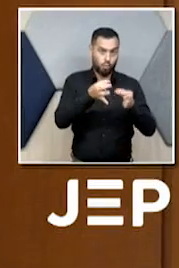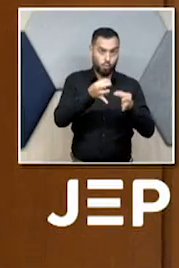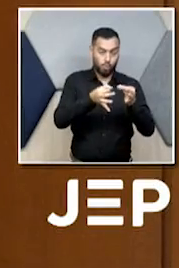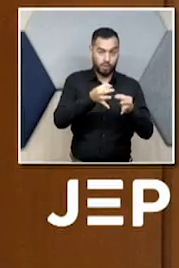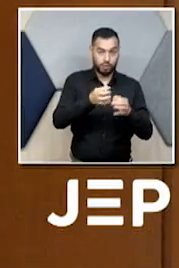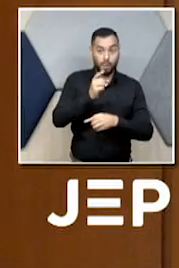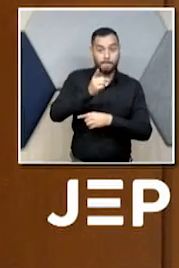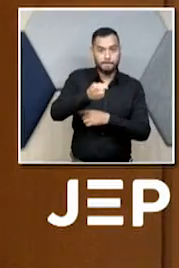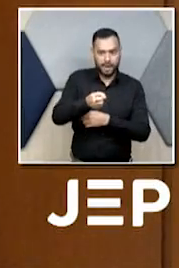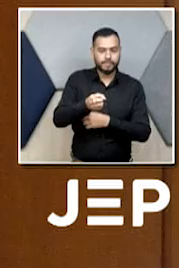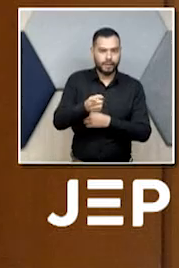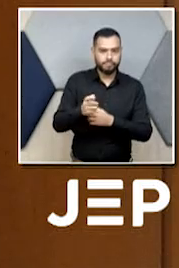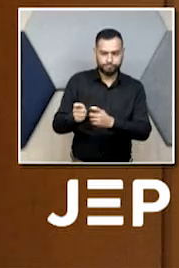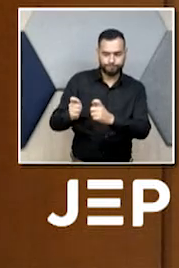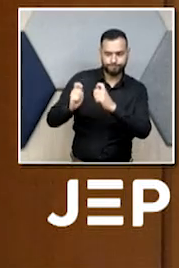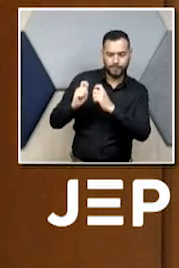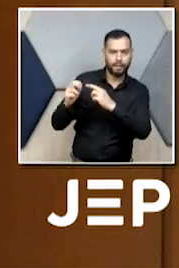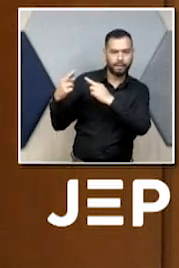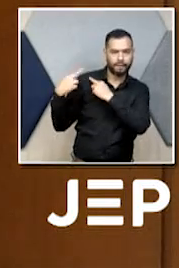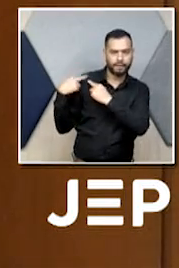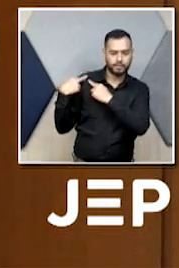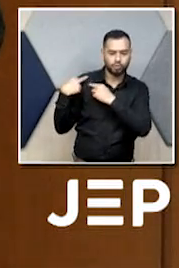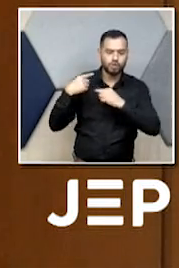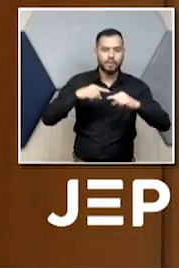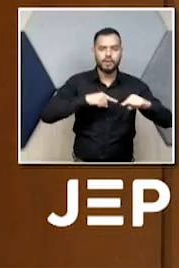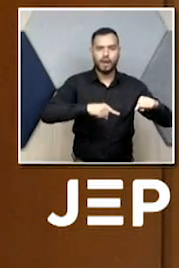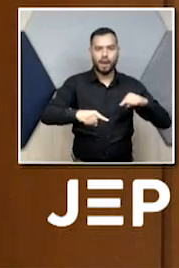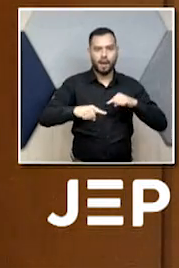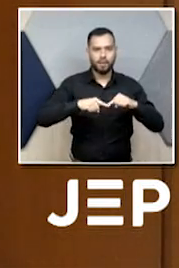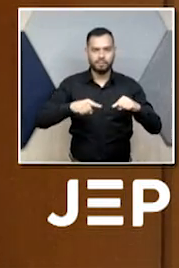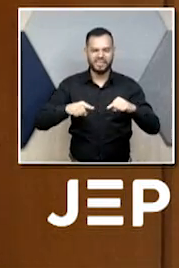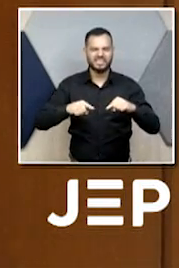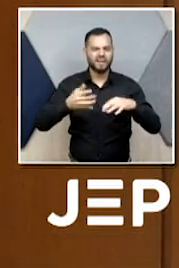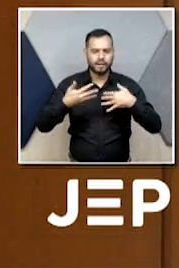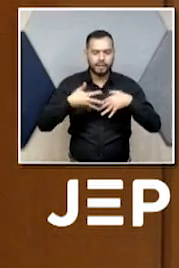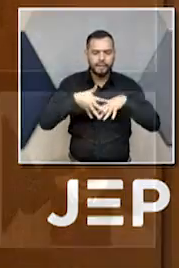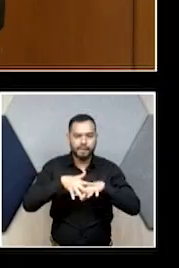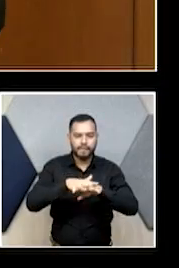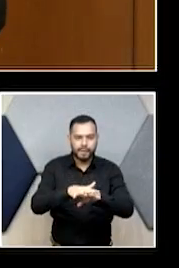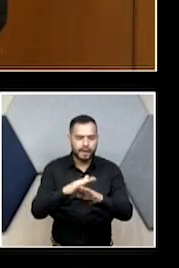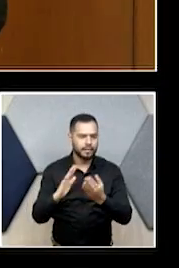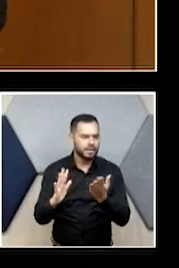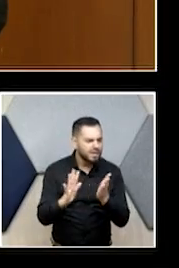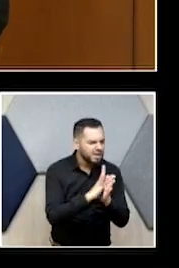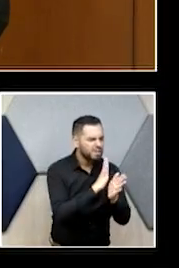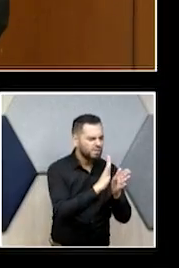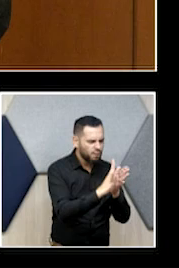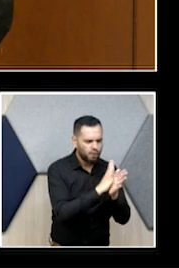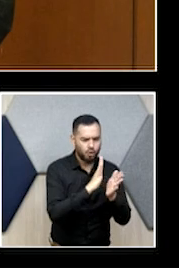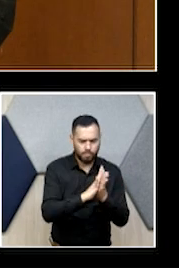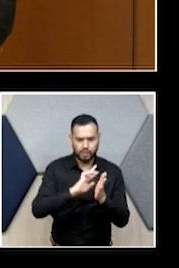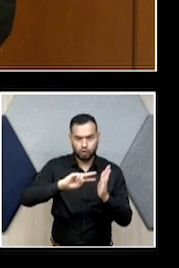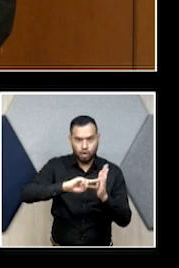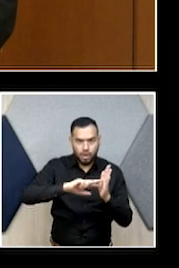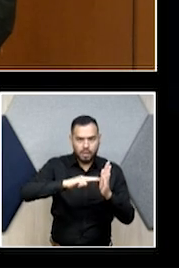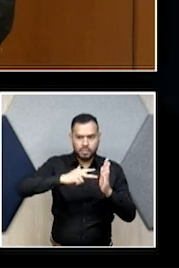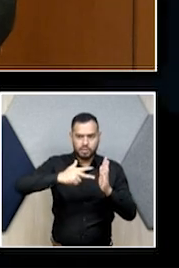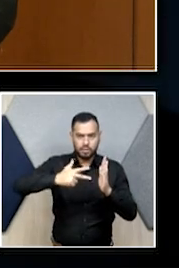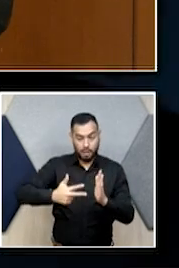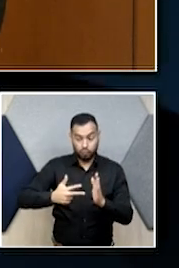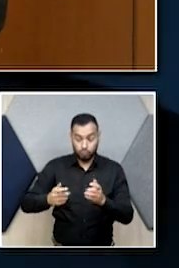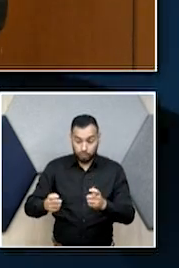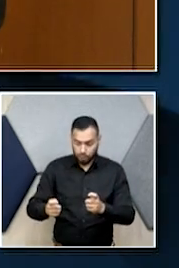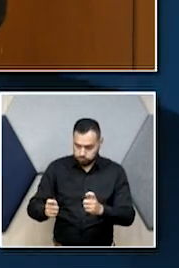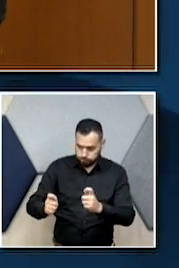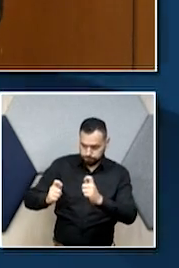administrar una red de información y de tecnología que nos convierte en un tribunal